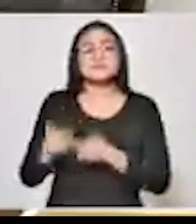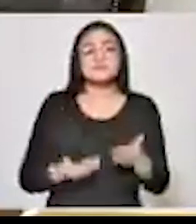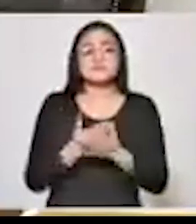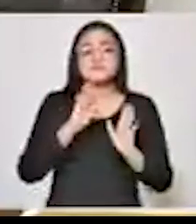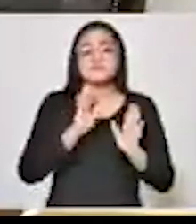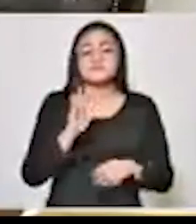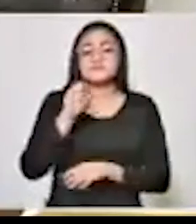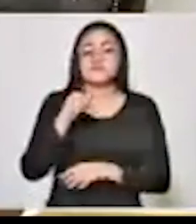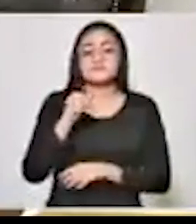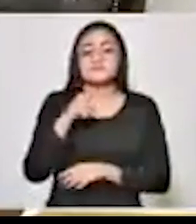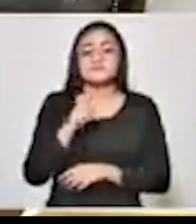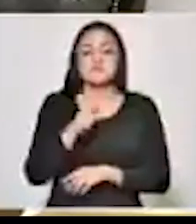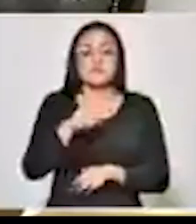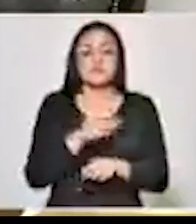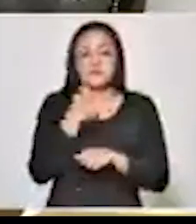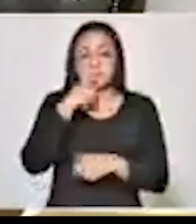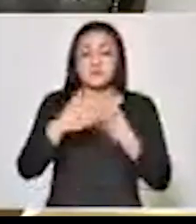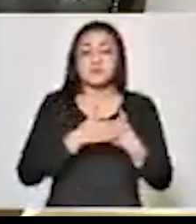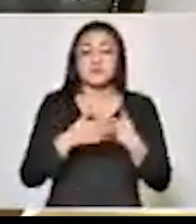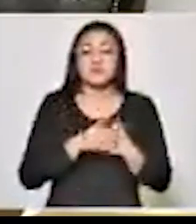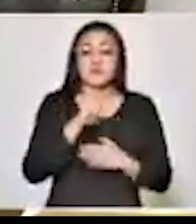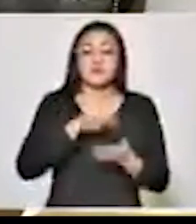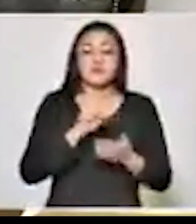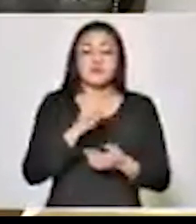Presentó con agua su pronóstico de frentes fríos para la temporada